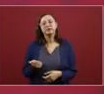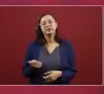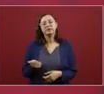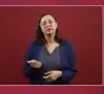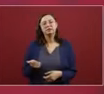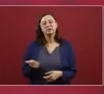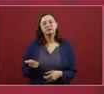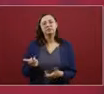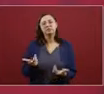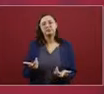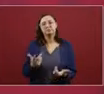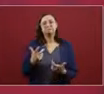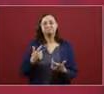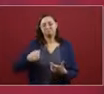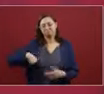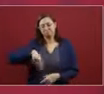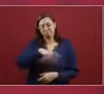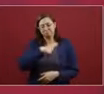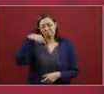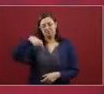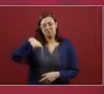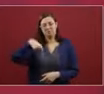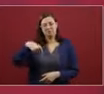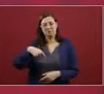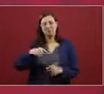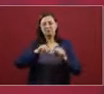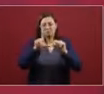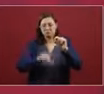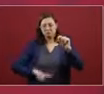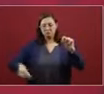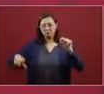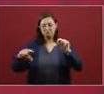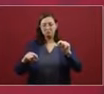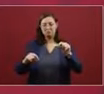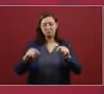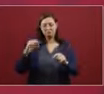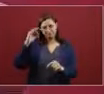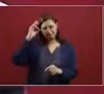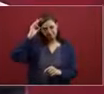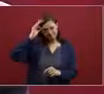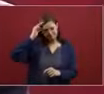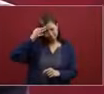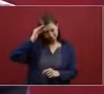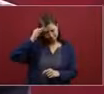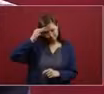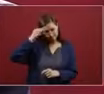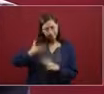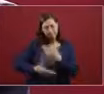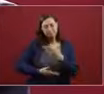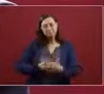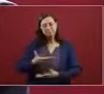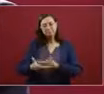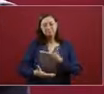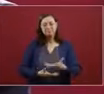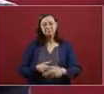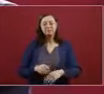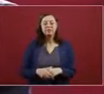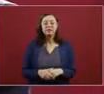ser siervos de la nación, como decía Morelos. En el caso del área de comunicación